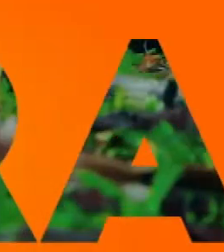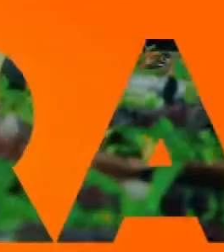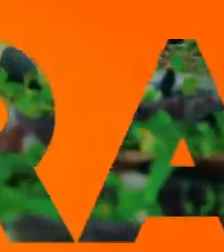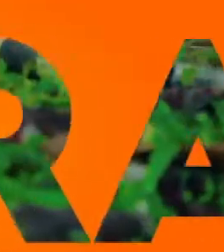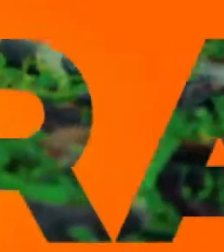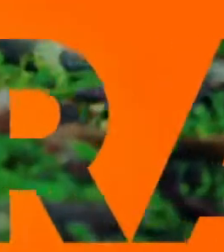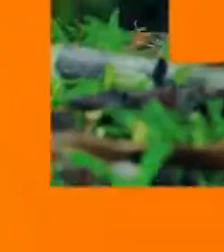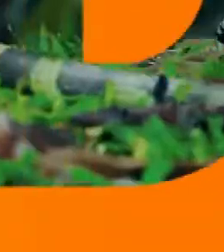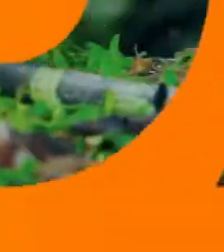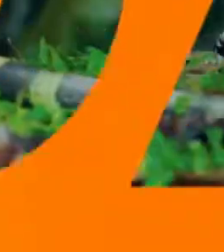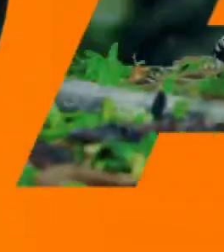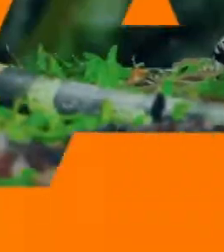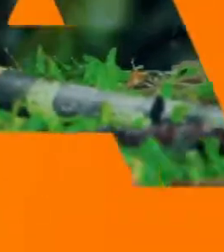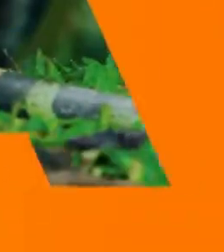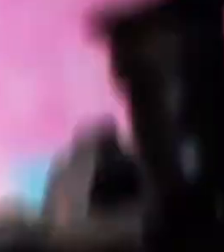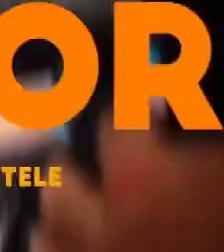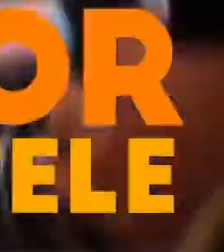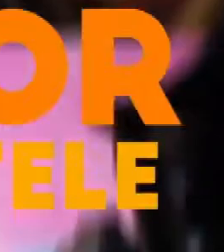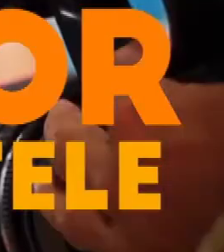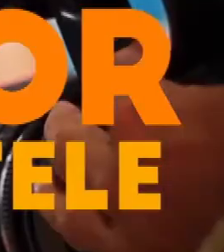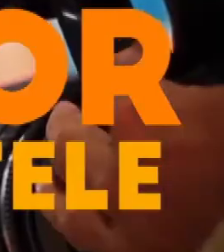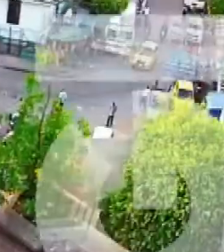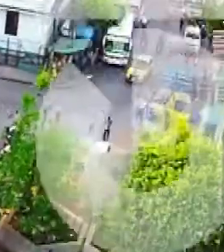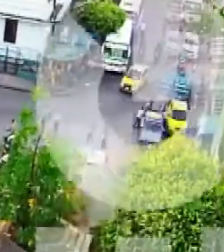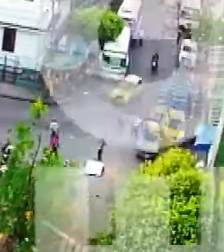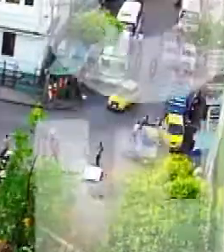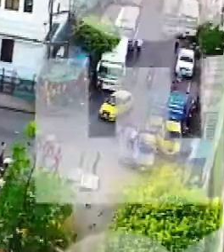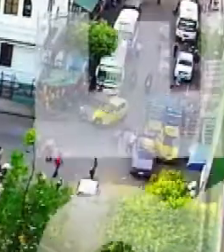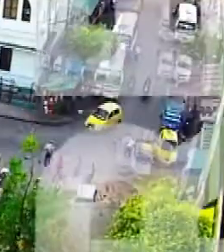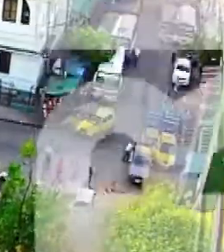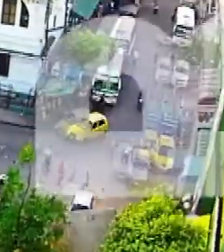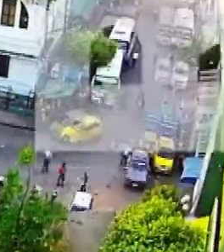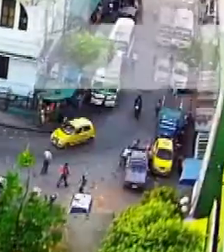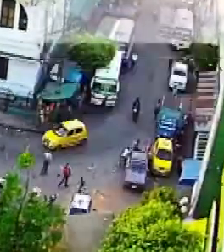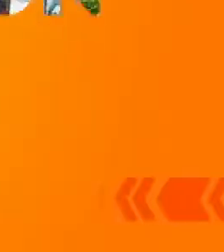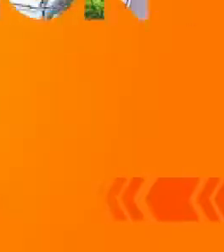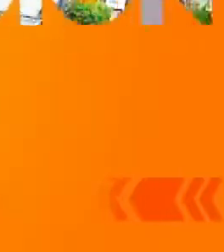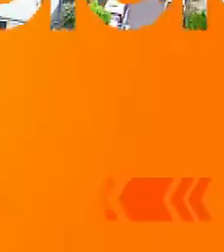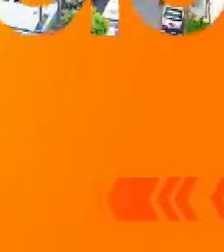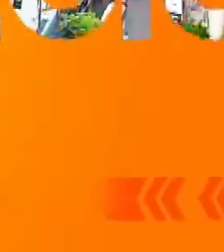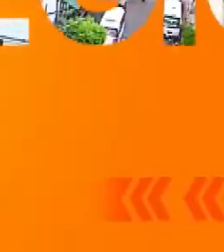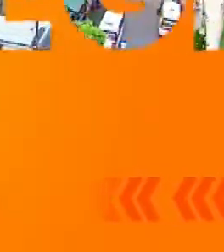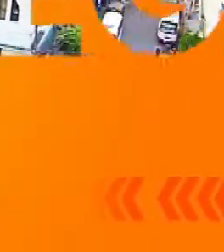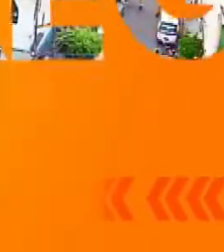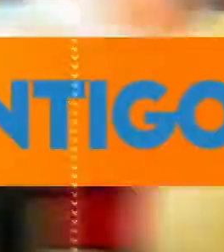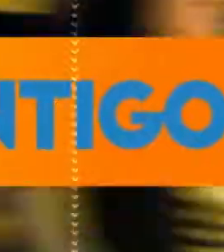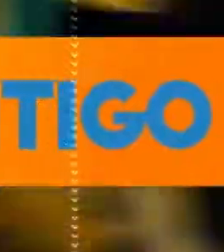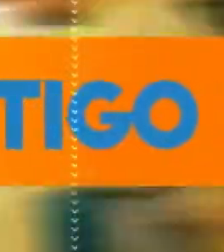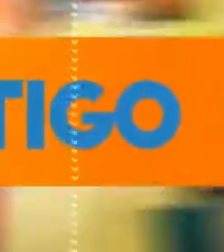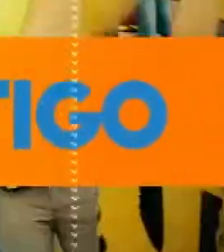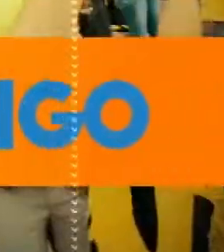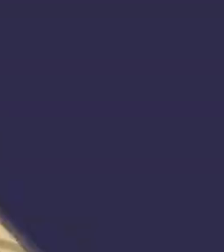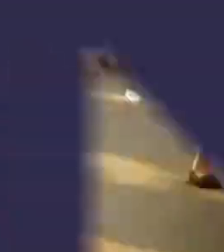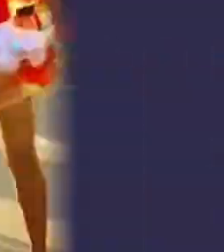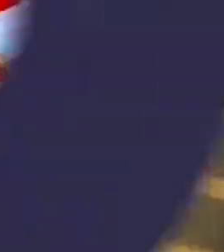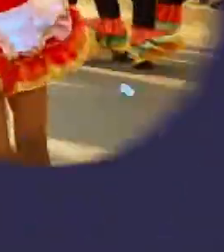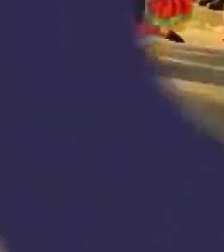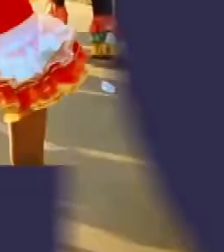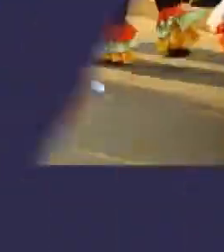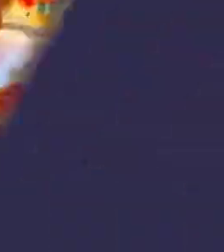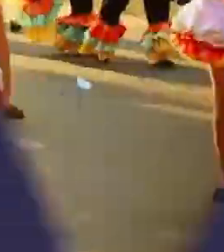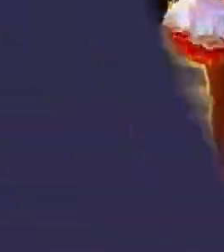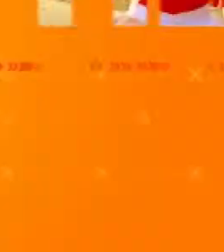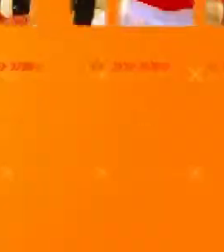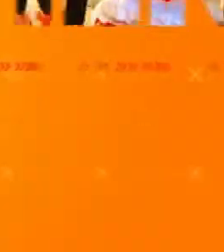Te alegra la vida, es la mejor tele de nuestra región. Estamos contigo allá en